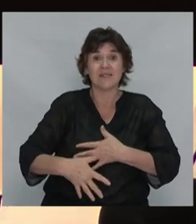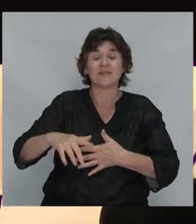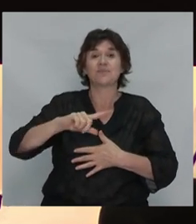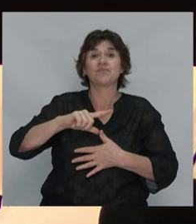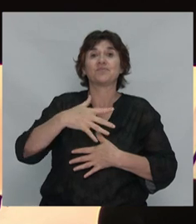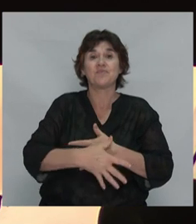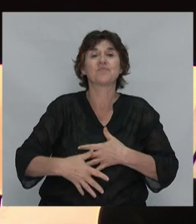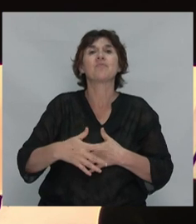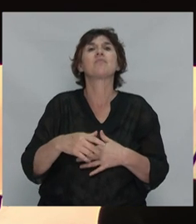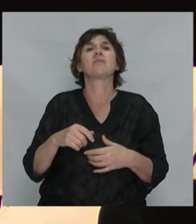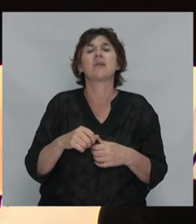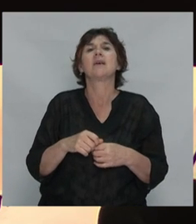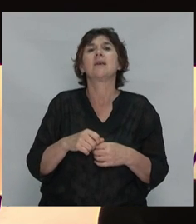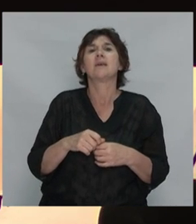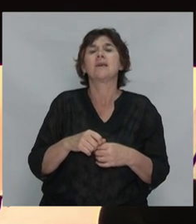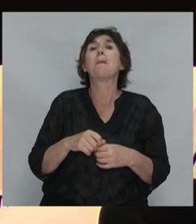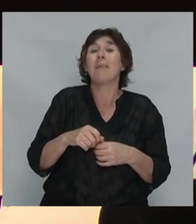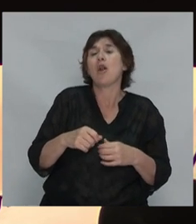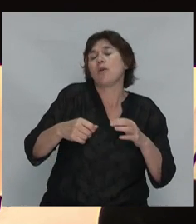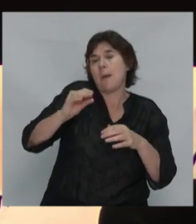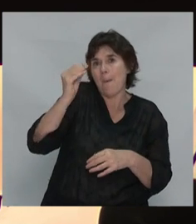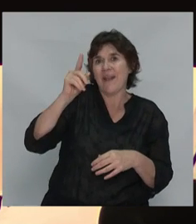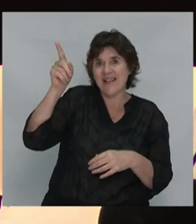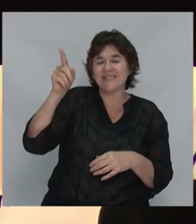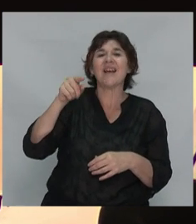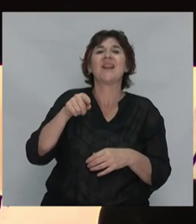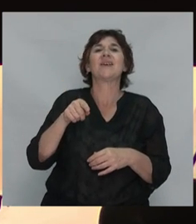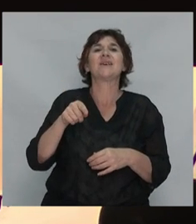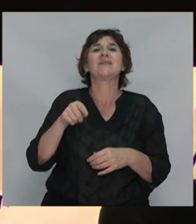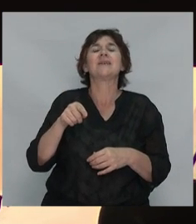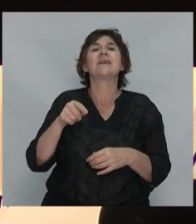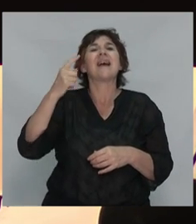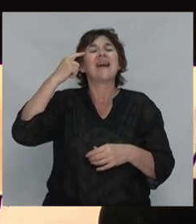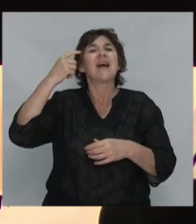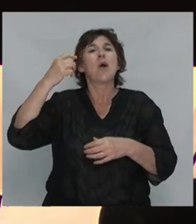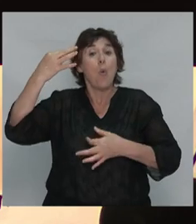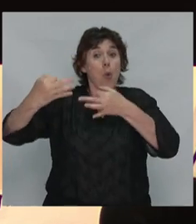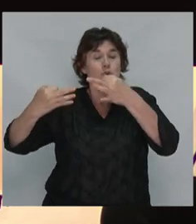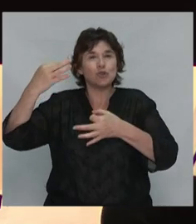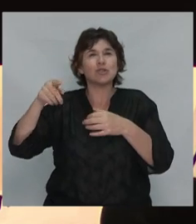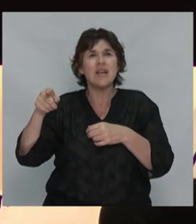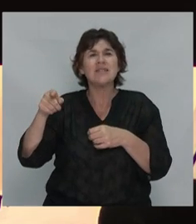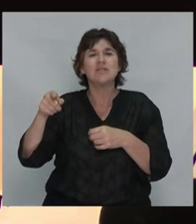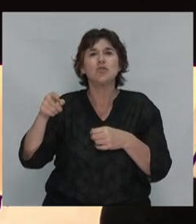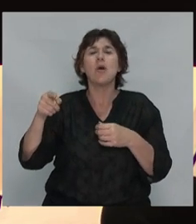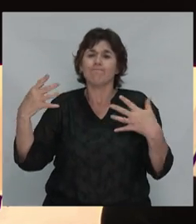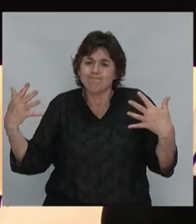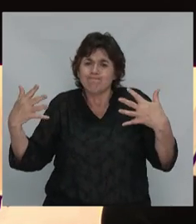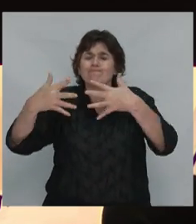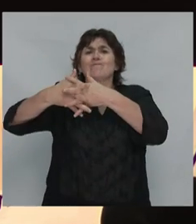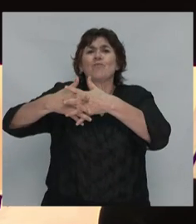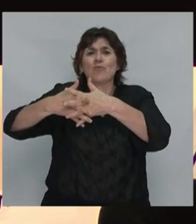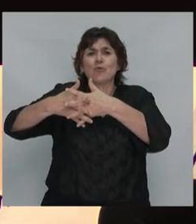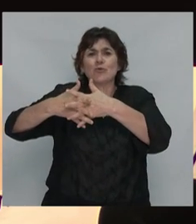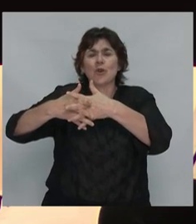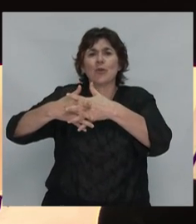hemos permitido que el sistema de justicia haya funcionado apartado de las democracias y apartados